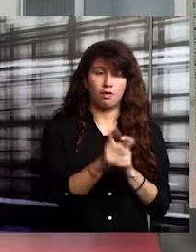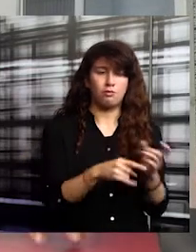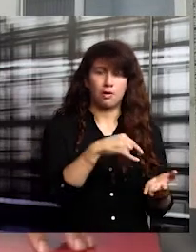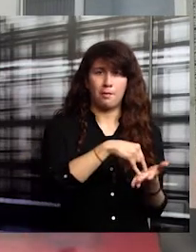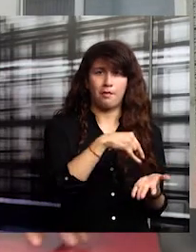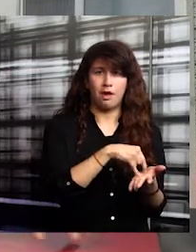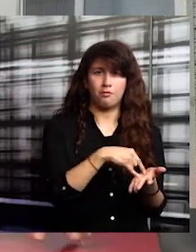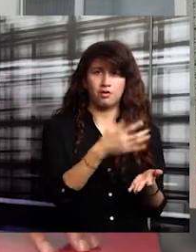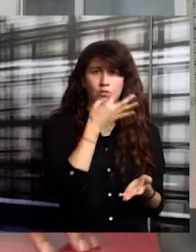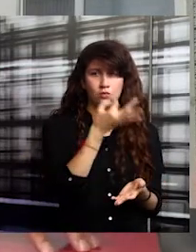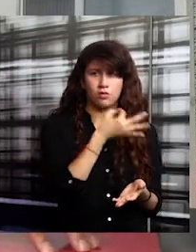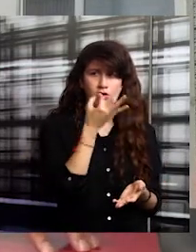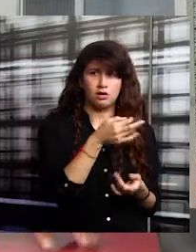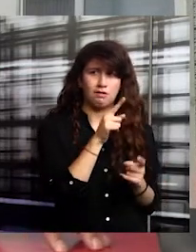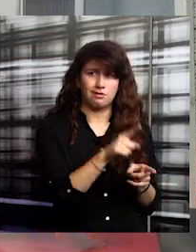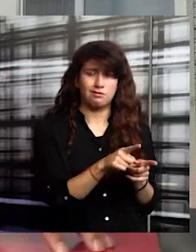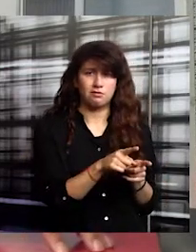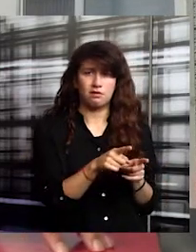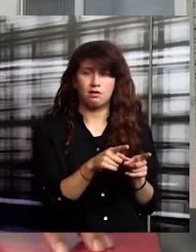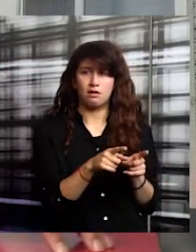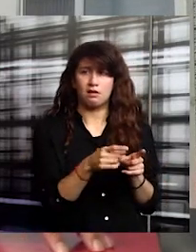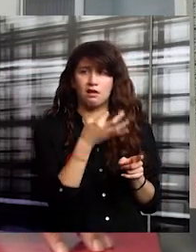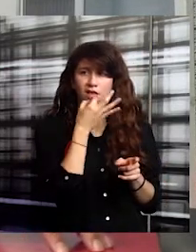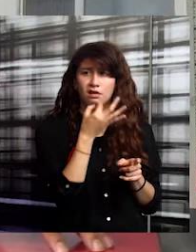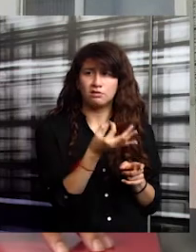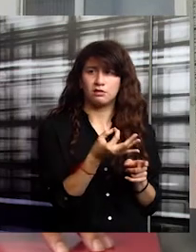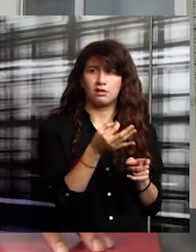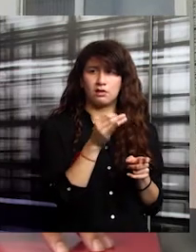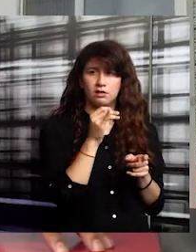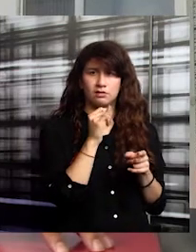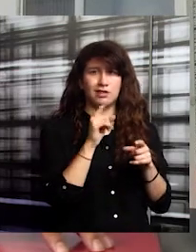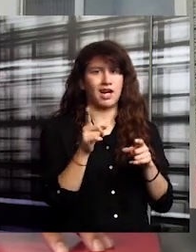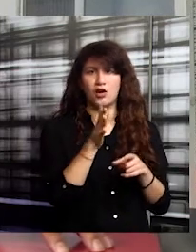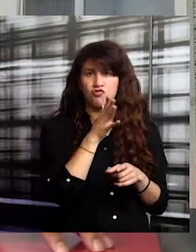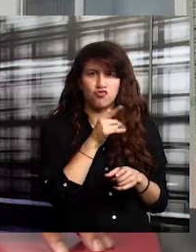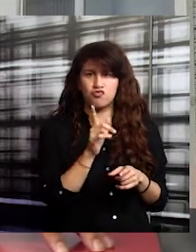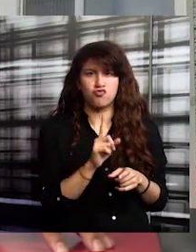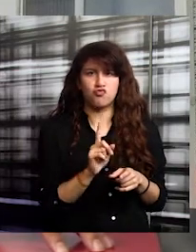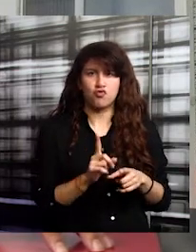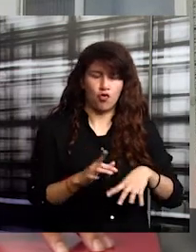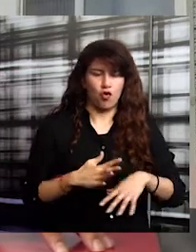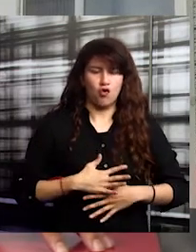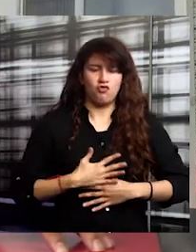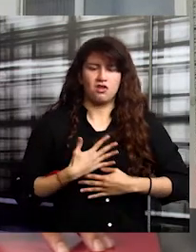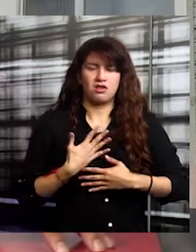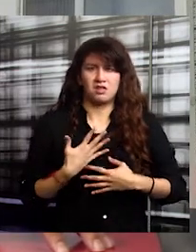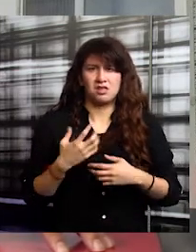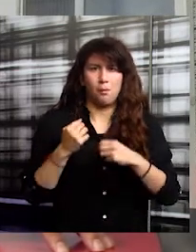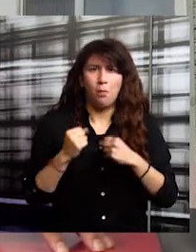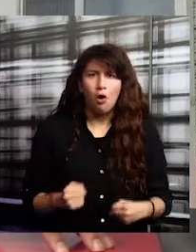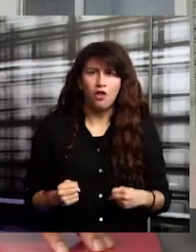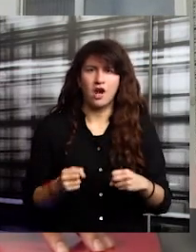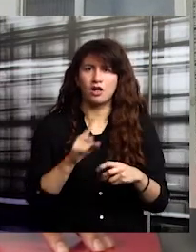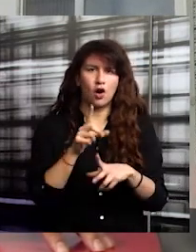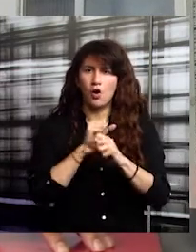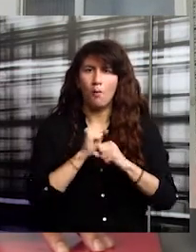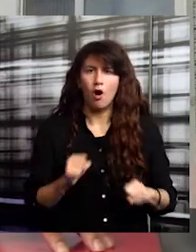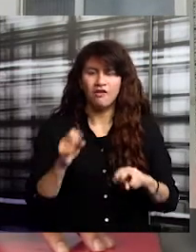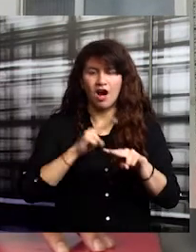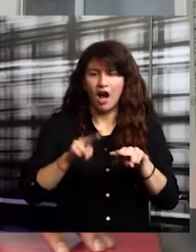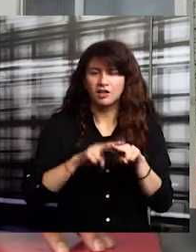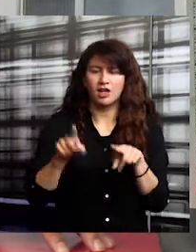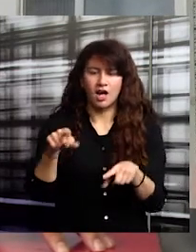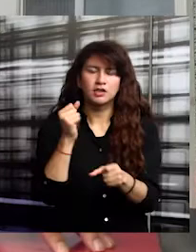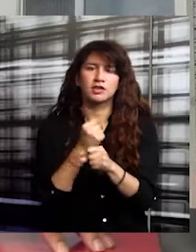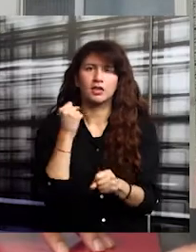dispuestos porque no se consideraban capaces de realizar esta tarea, yo creo que lo óptimo, y es mi opinión personal, cada